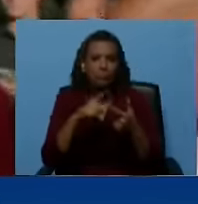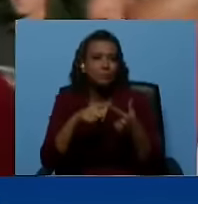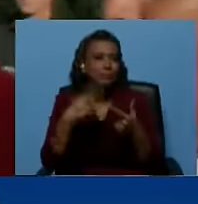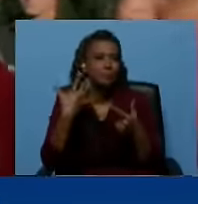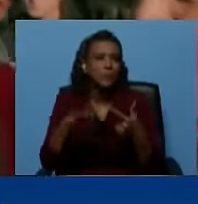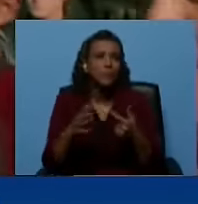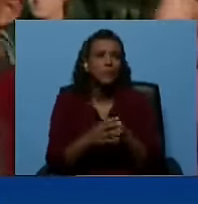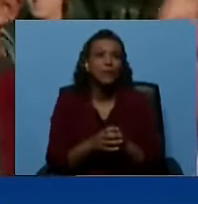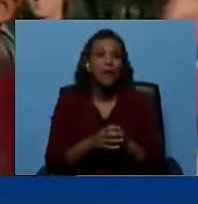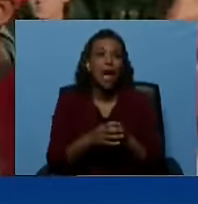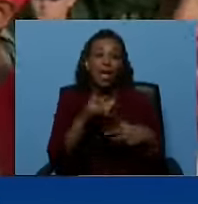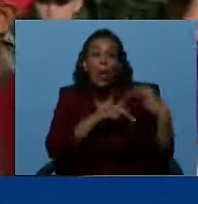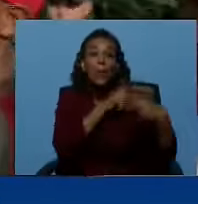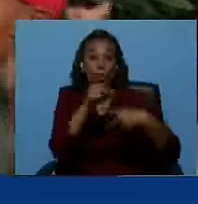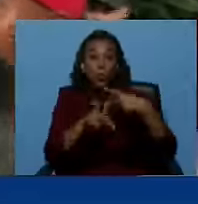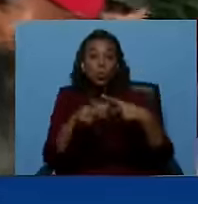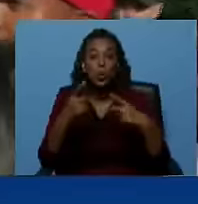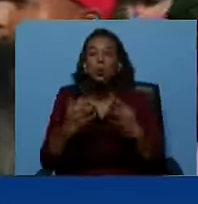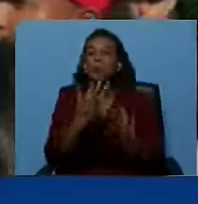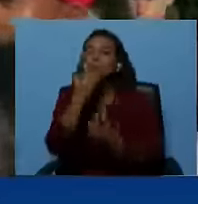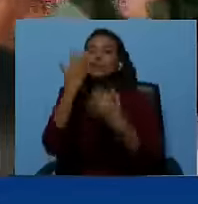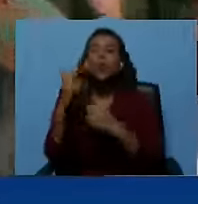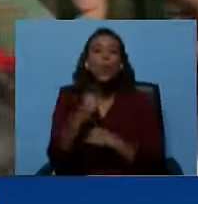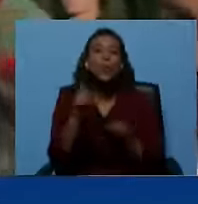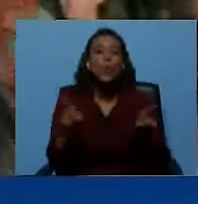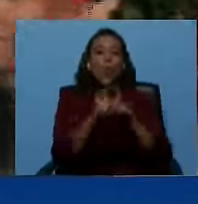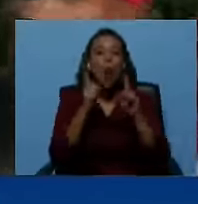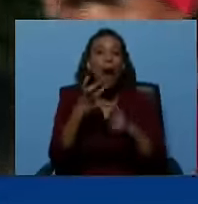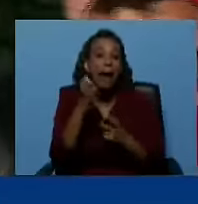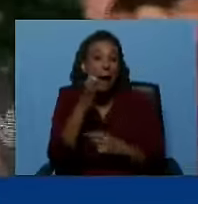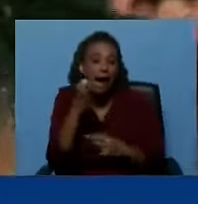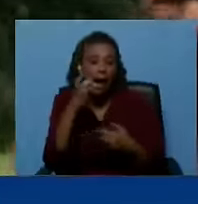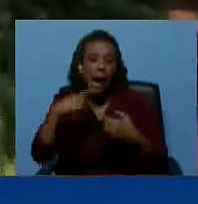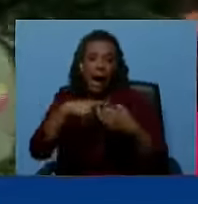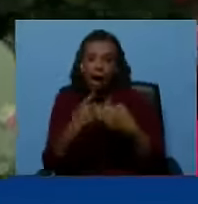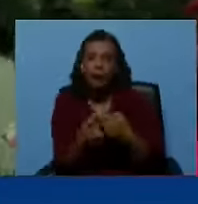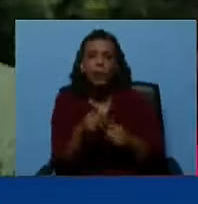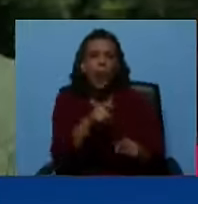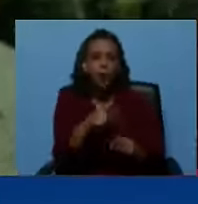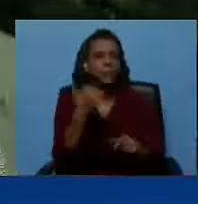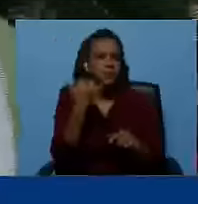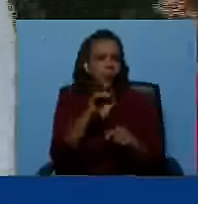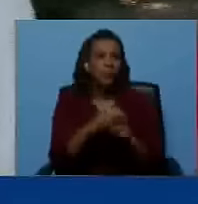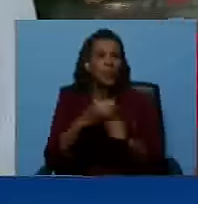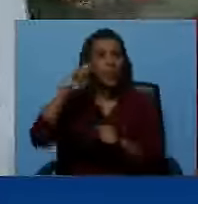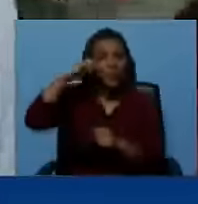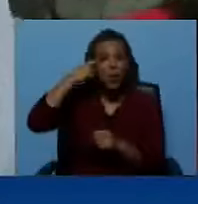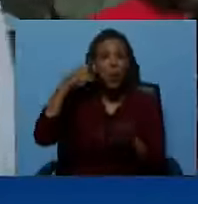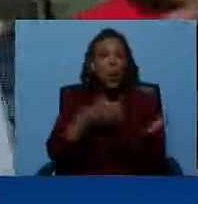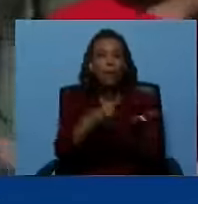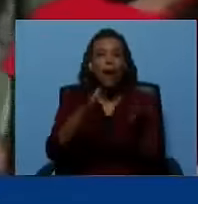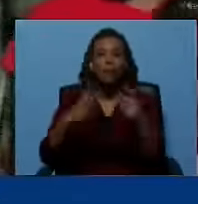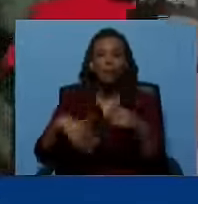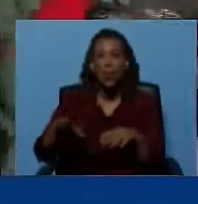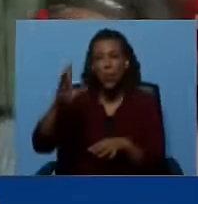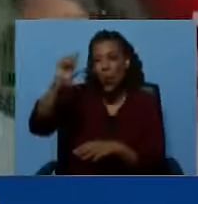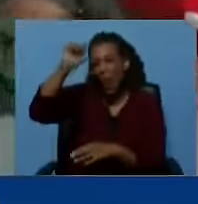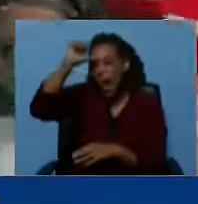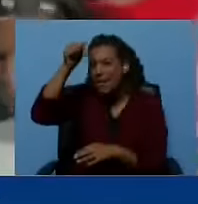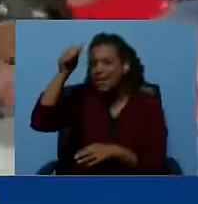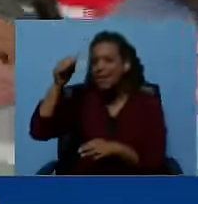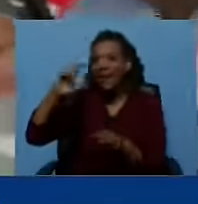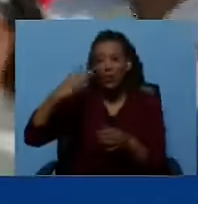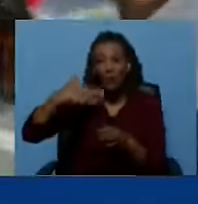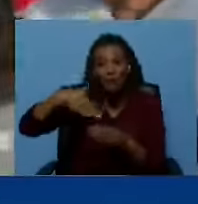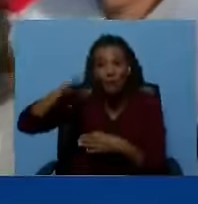verdad Pero hay un perfume se produce cacao también cilia me recuerda nuestro viajes de la India oíste